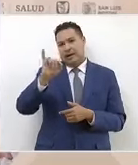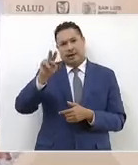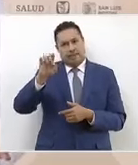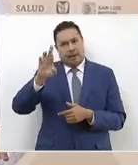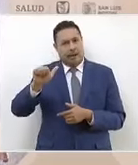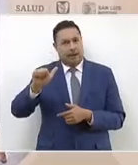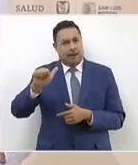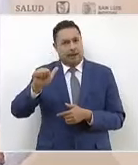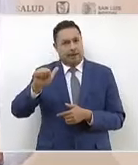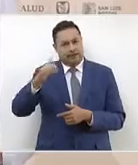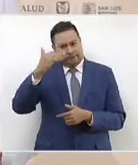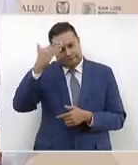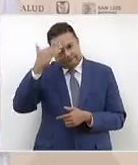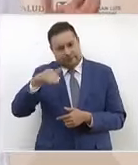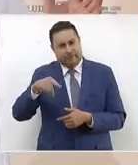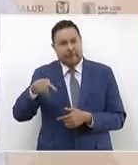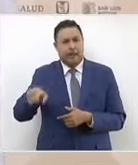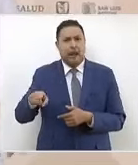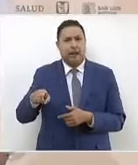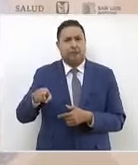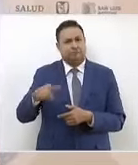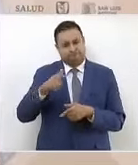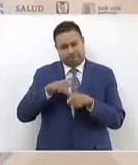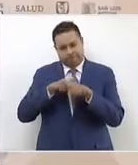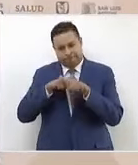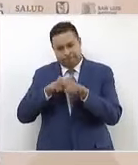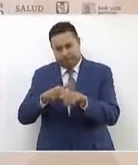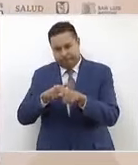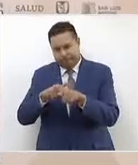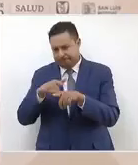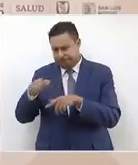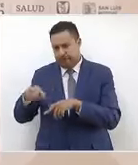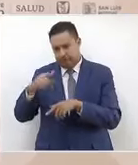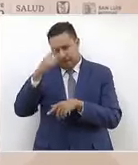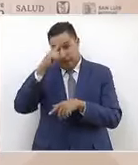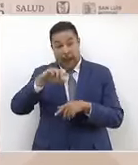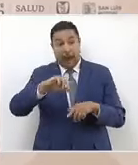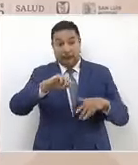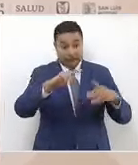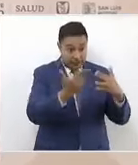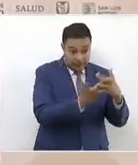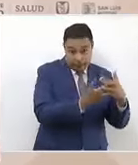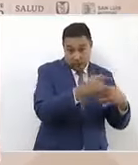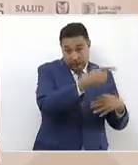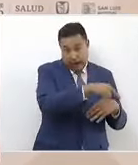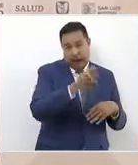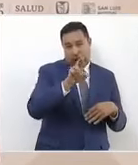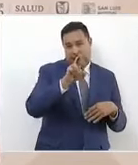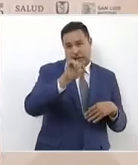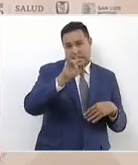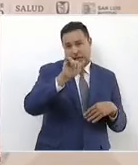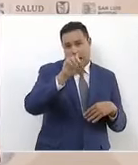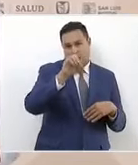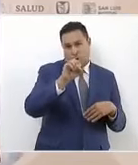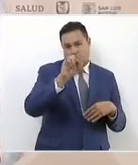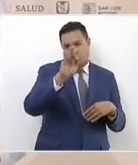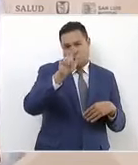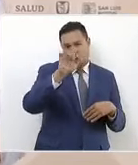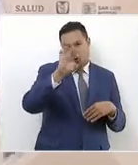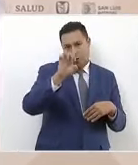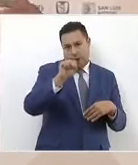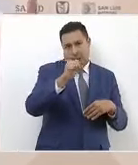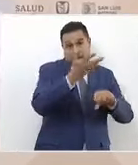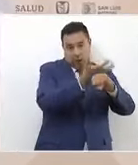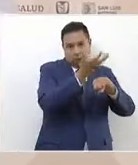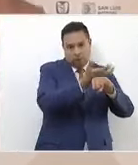hasta que asesinaron a Ricardo Flores Magón en una cárcel de Estados Unidos con él,